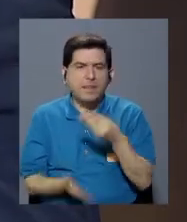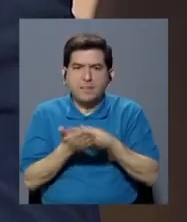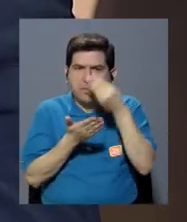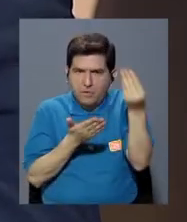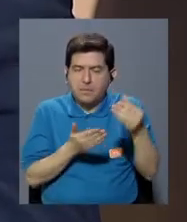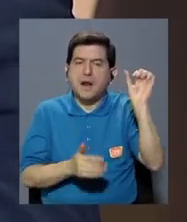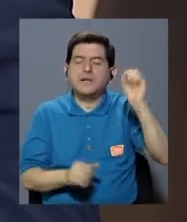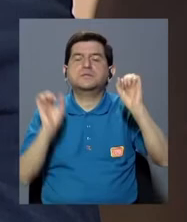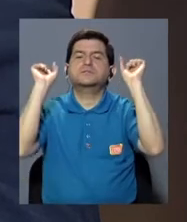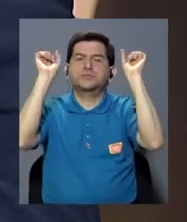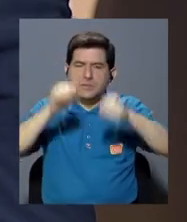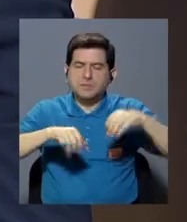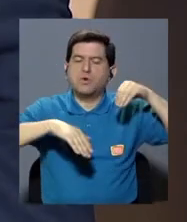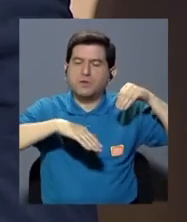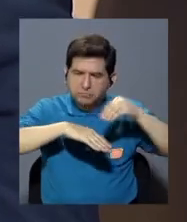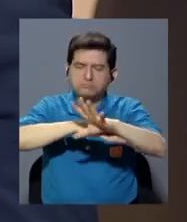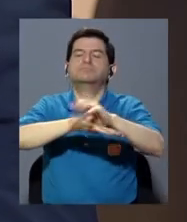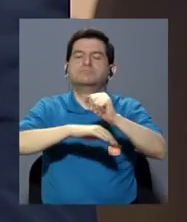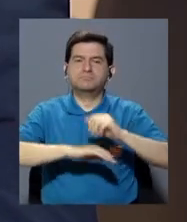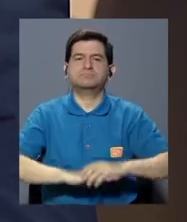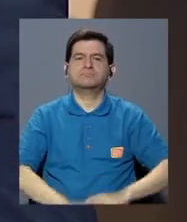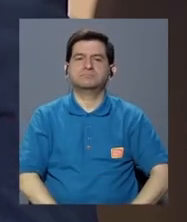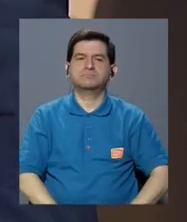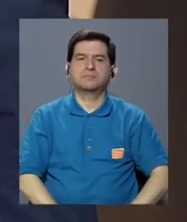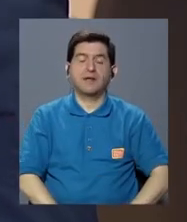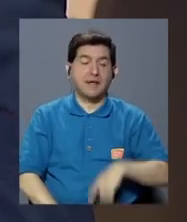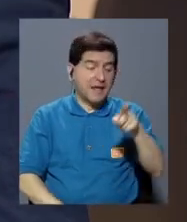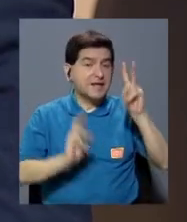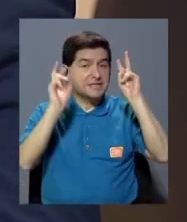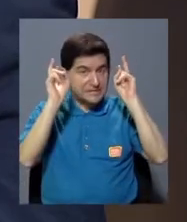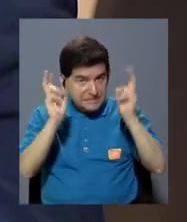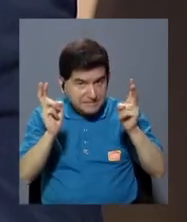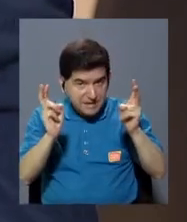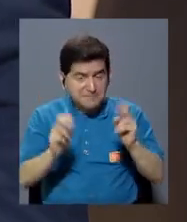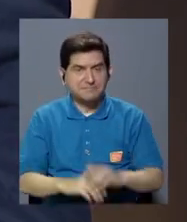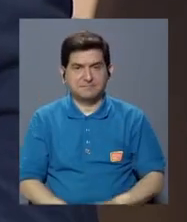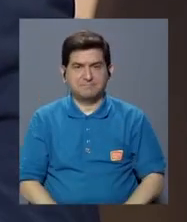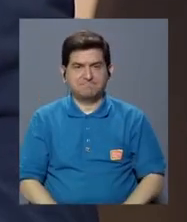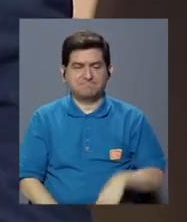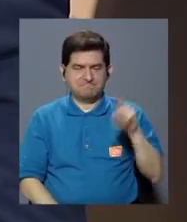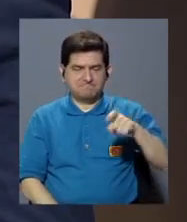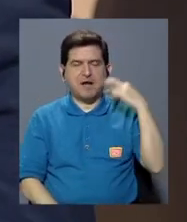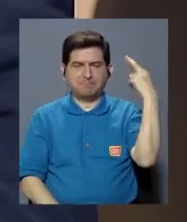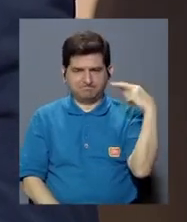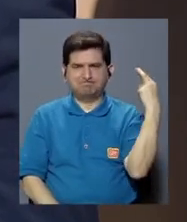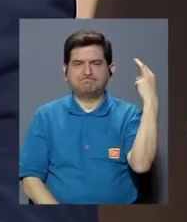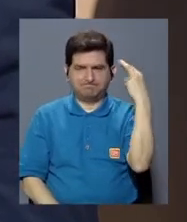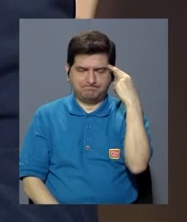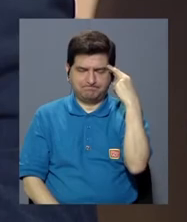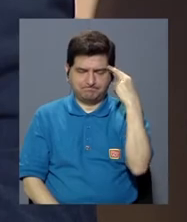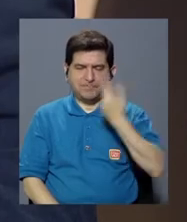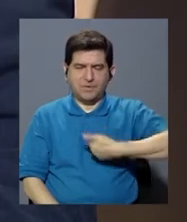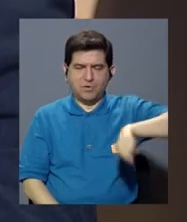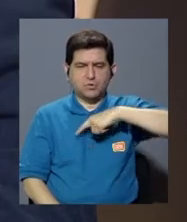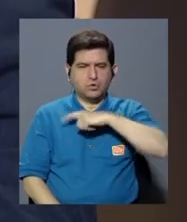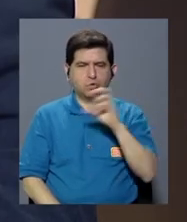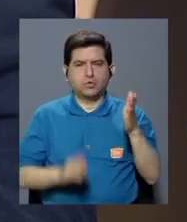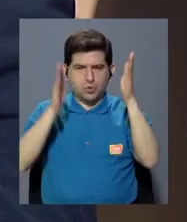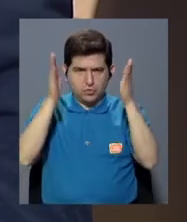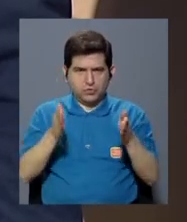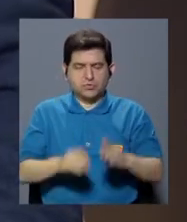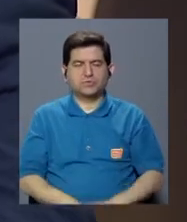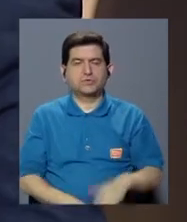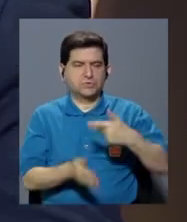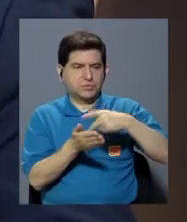de compras, sí podemos efectivamente influir en ello. Uh-huh. Eso es un tema efectivamente que debemos de reflexionar como